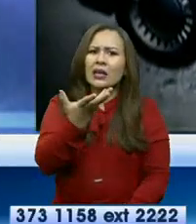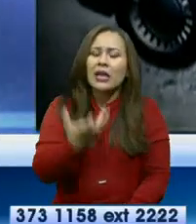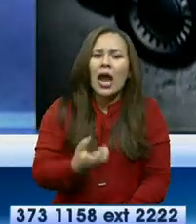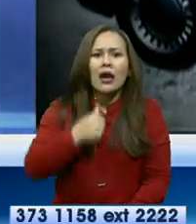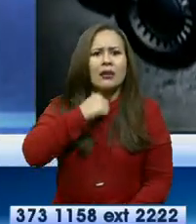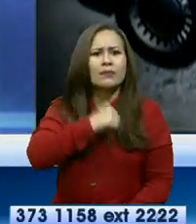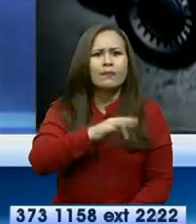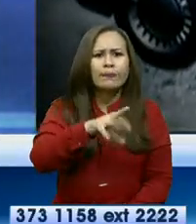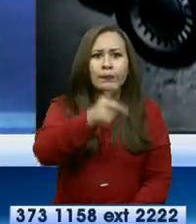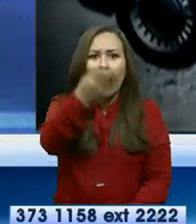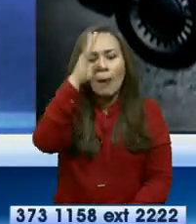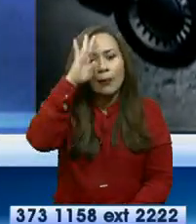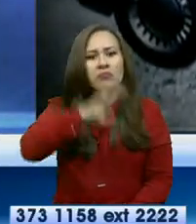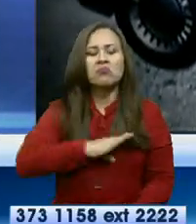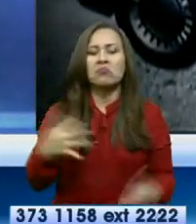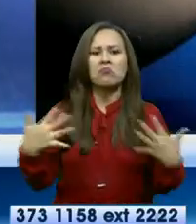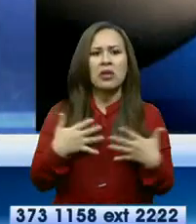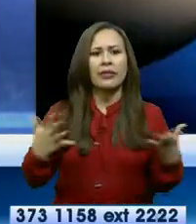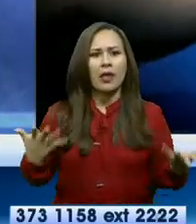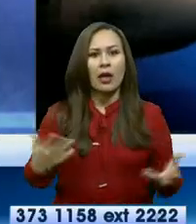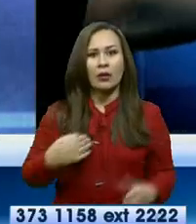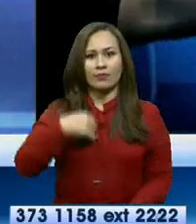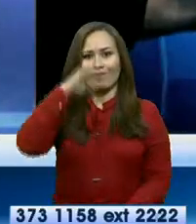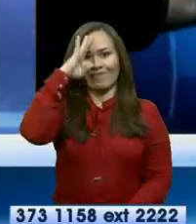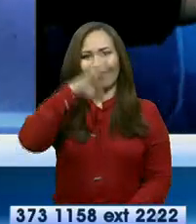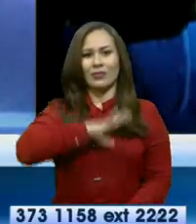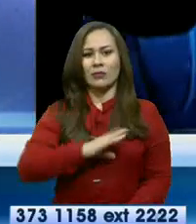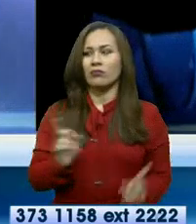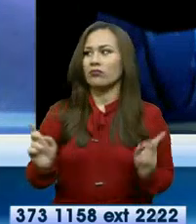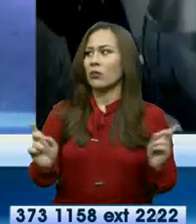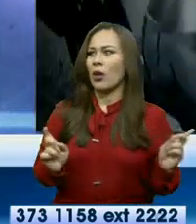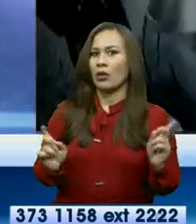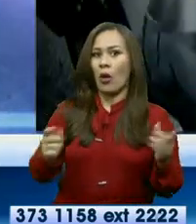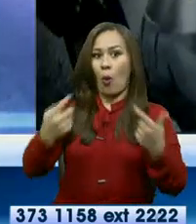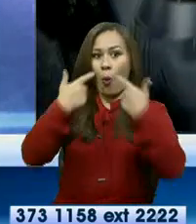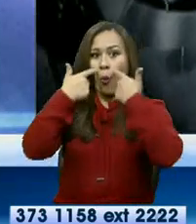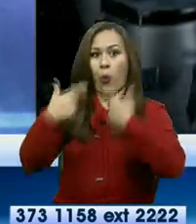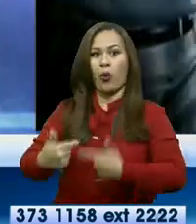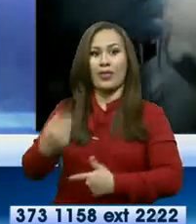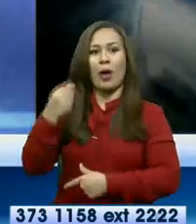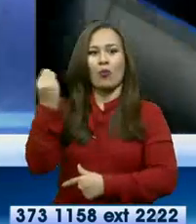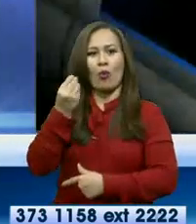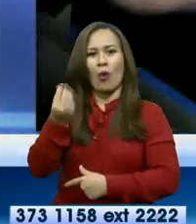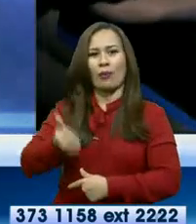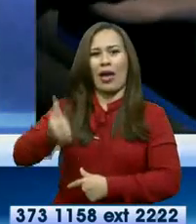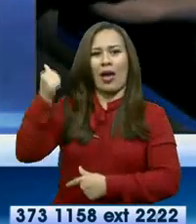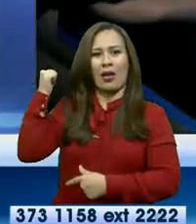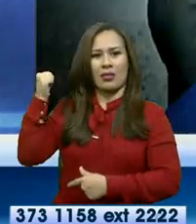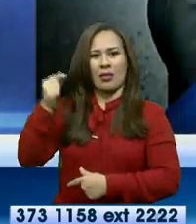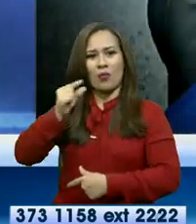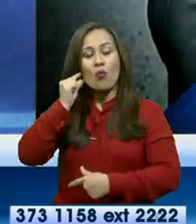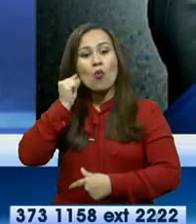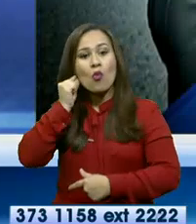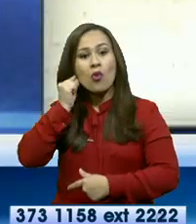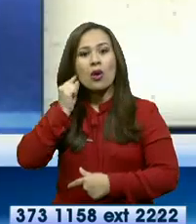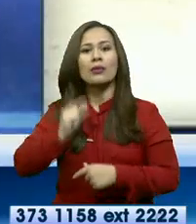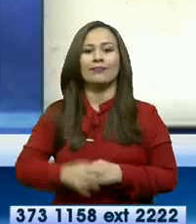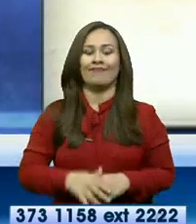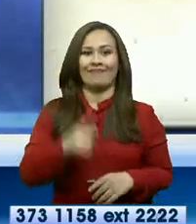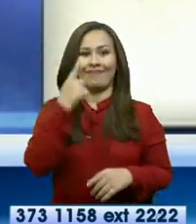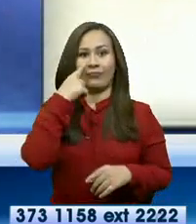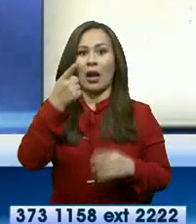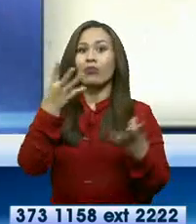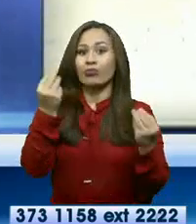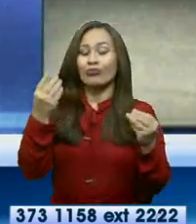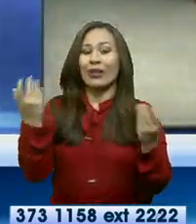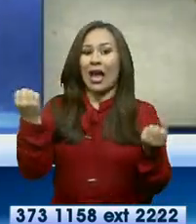policía. Como es natural, los policías precautelando la vida del resto de personas que se encontraban aquí, ustedes saben que este sector es bastante